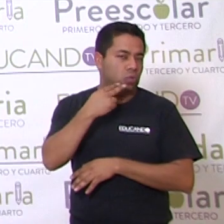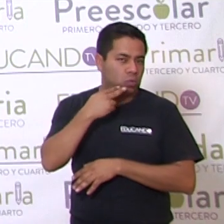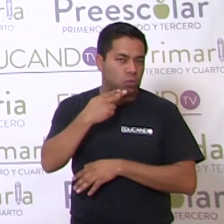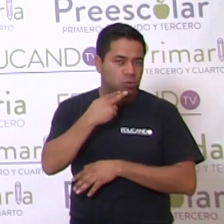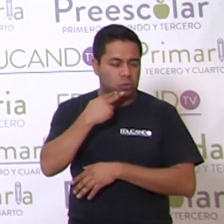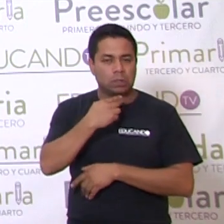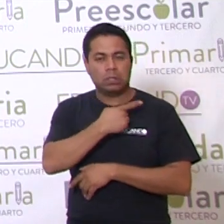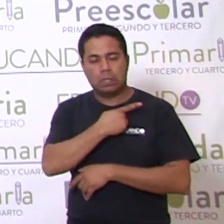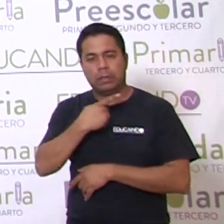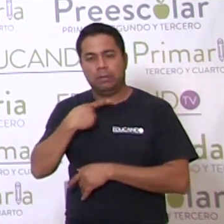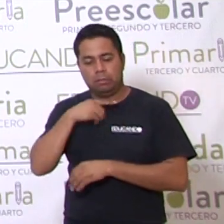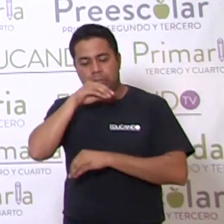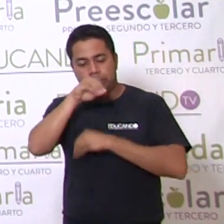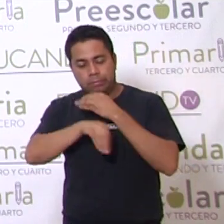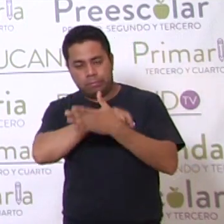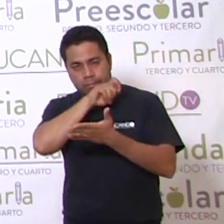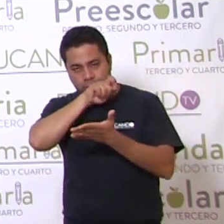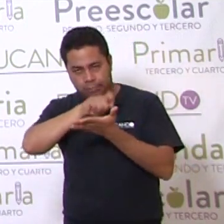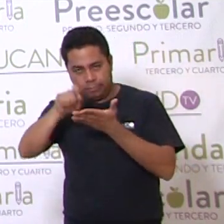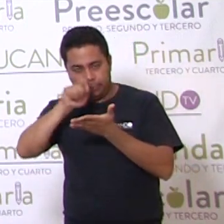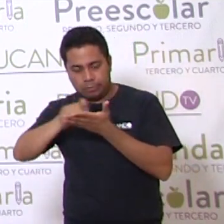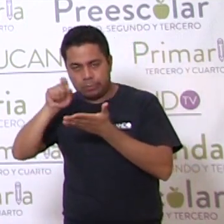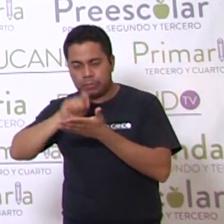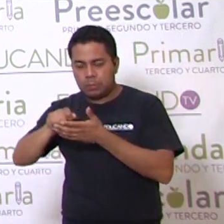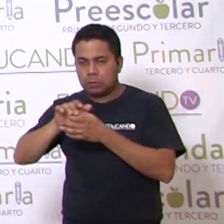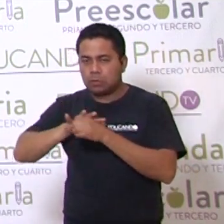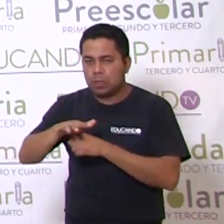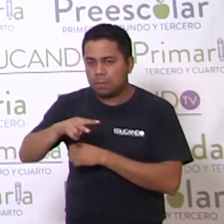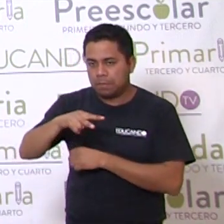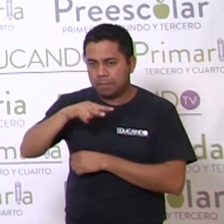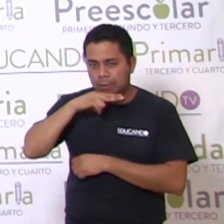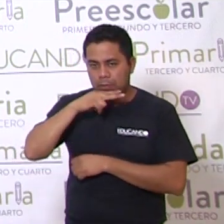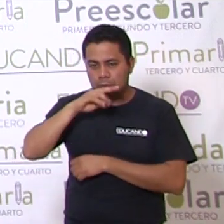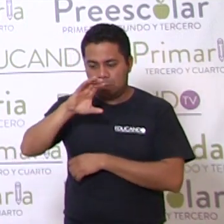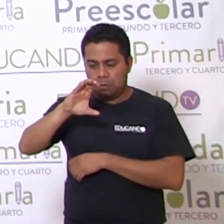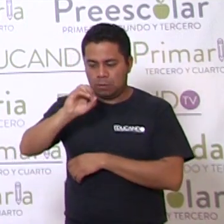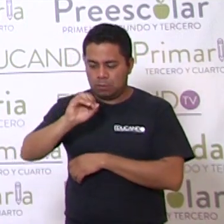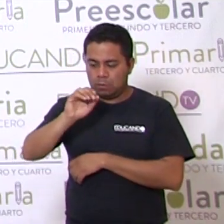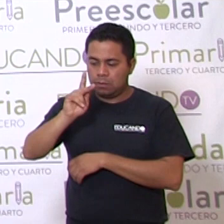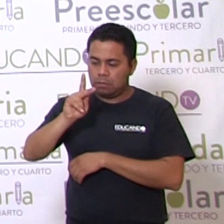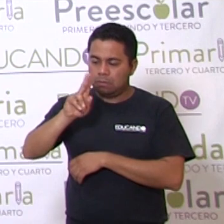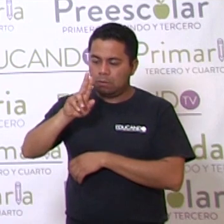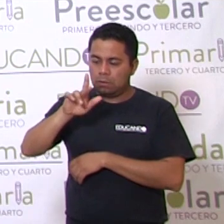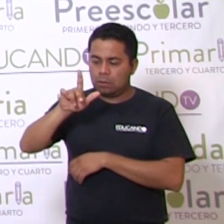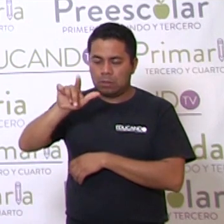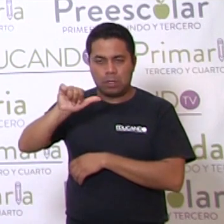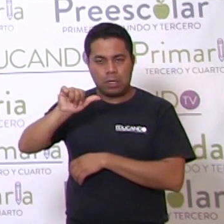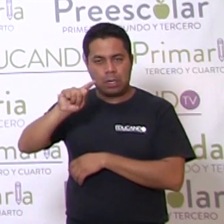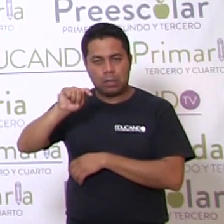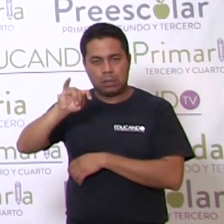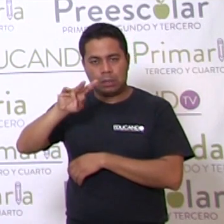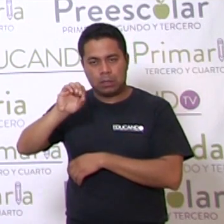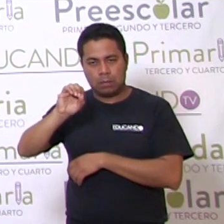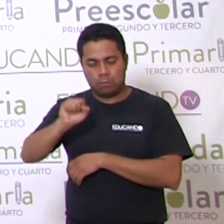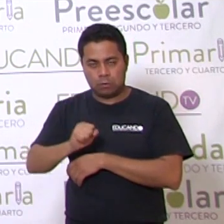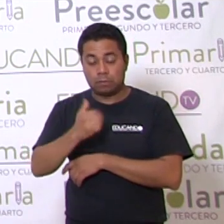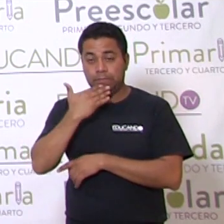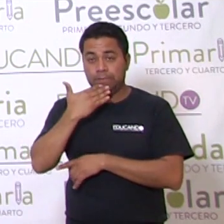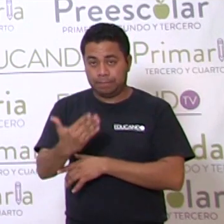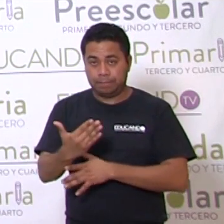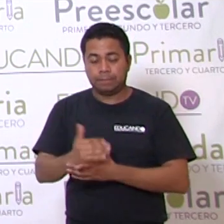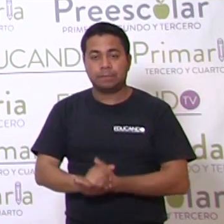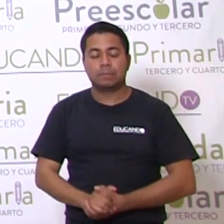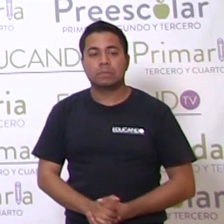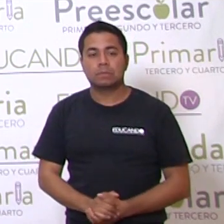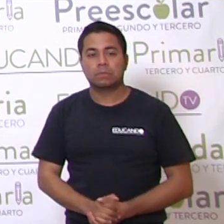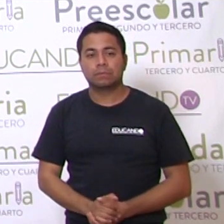es o de lo que son los verbos copulativos. ¿Bien? Voy a poner